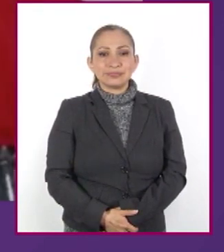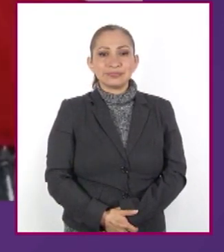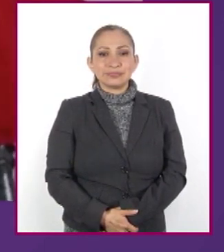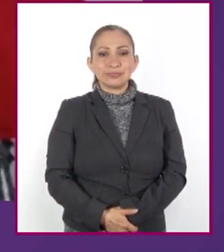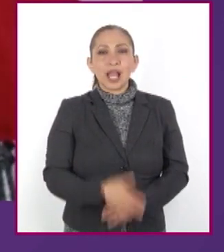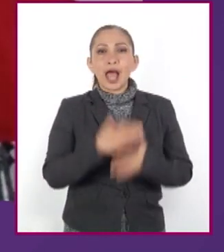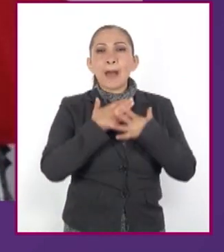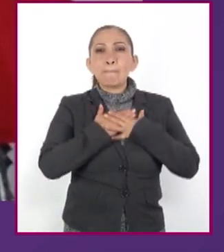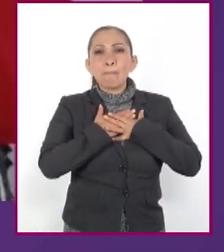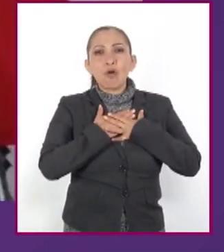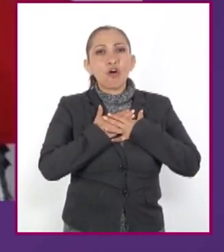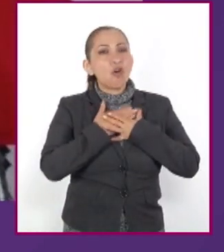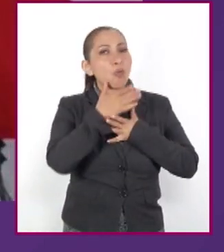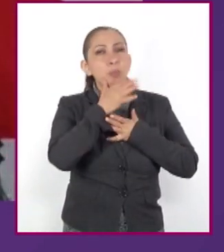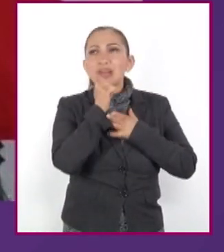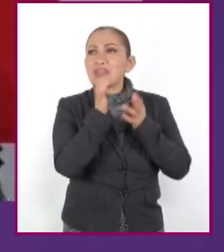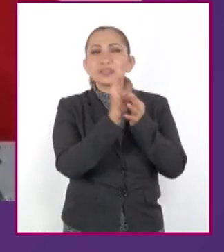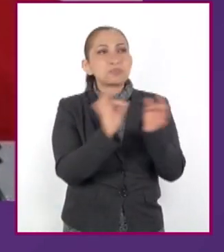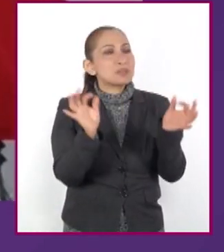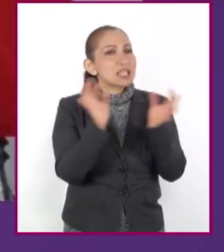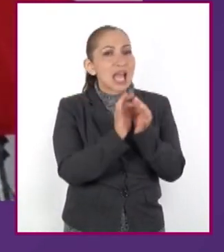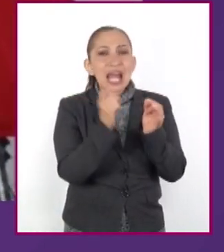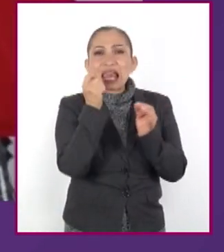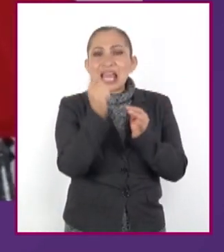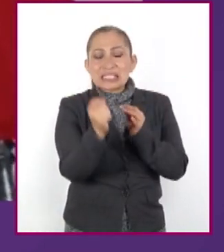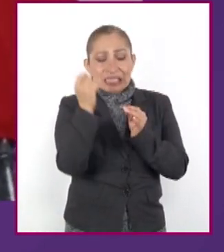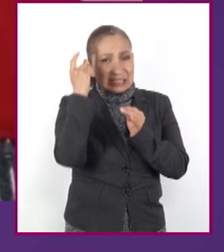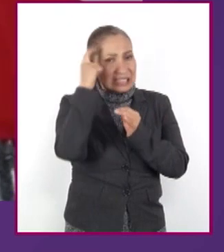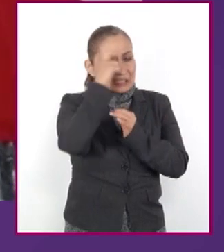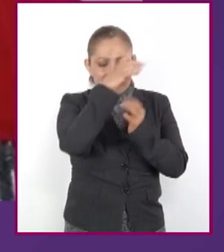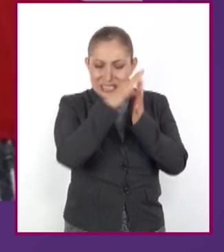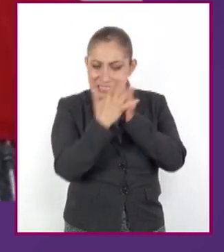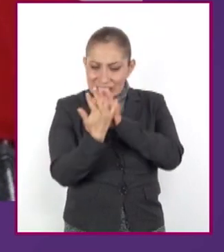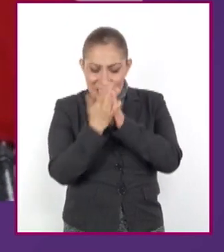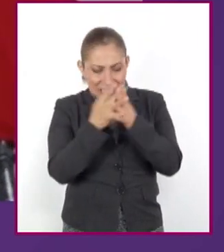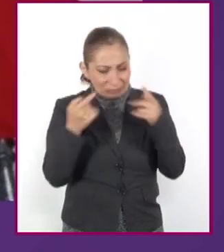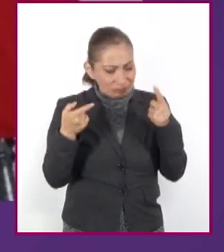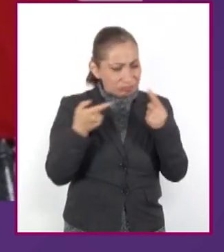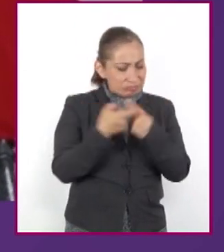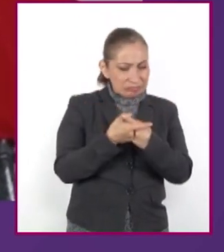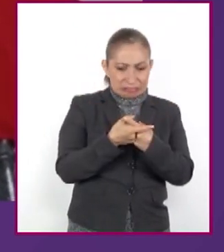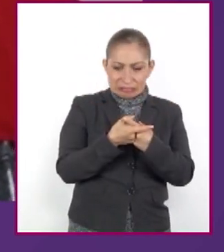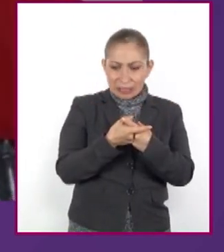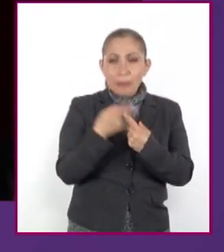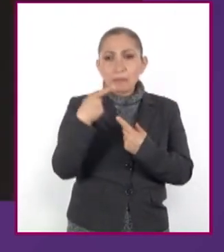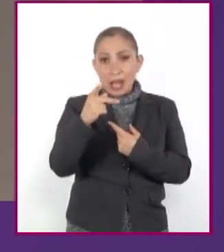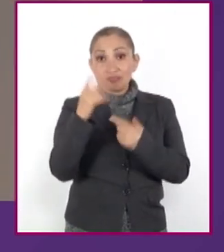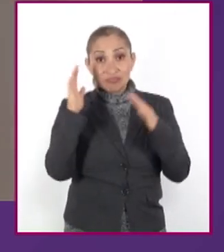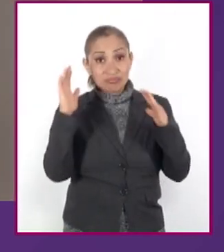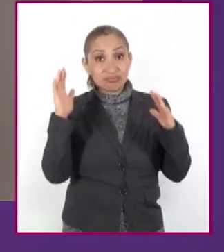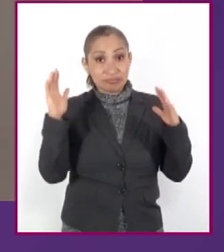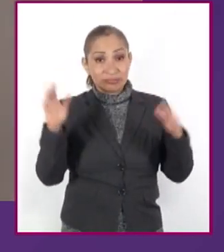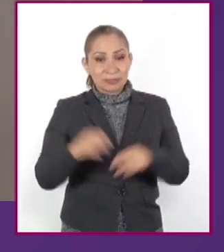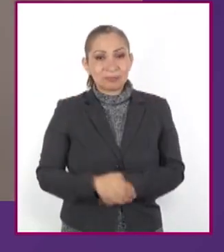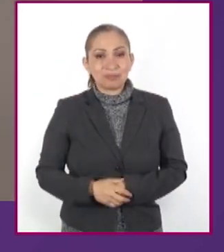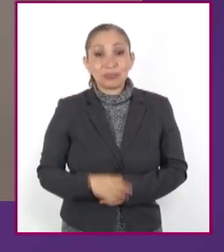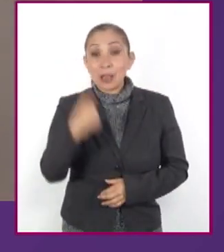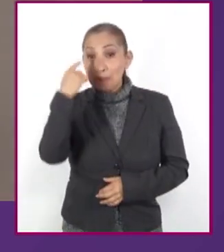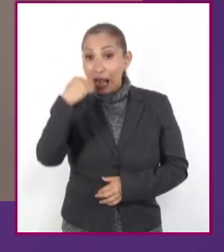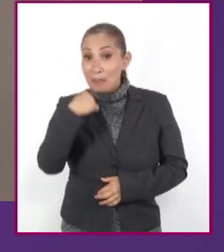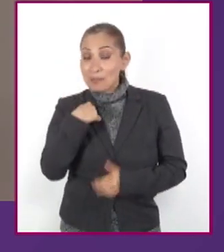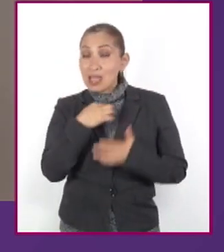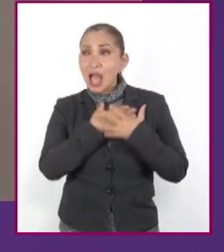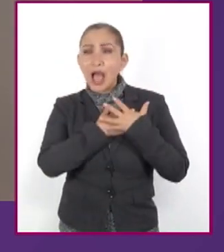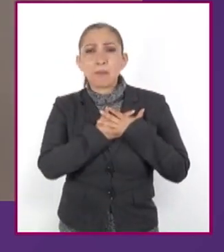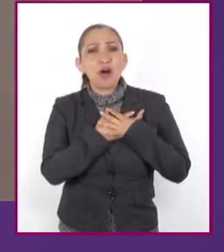El amor no se puede definir, ya que es muy complejo y a la vez contradictorio, pero fascinante. Para mí,